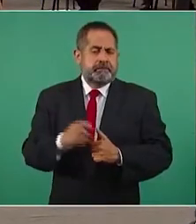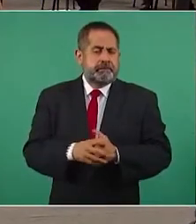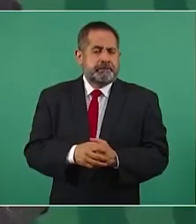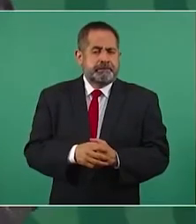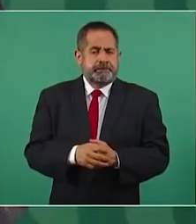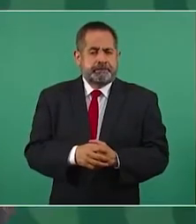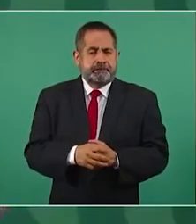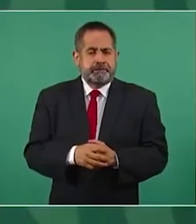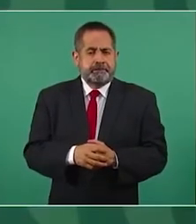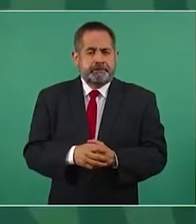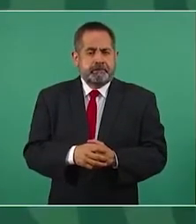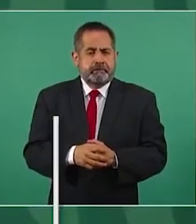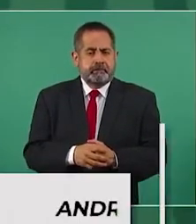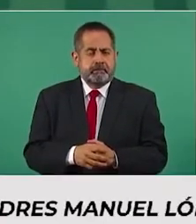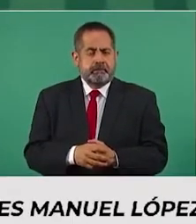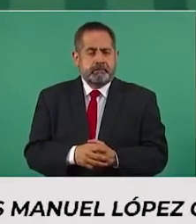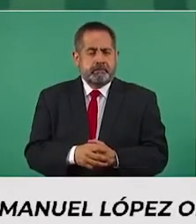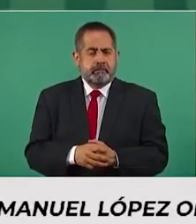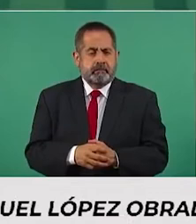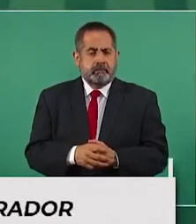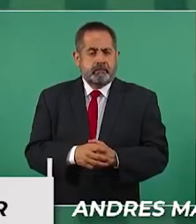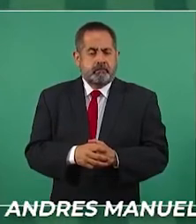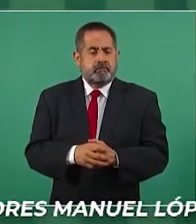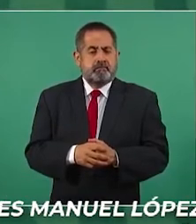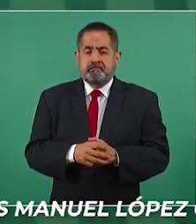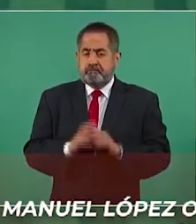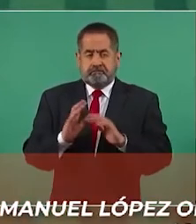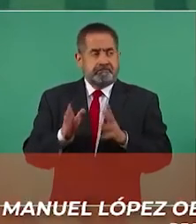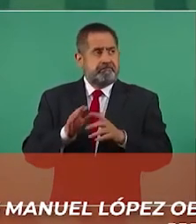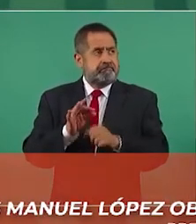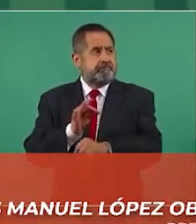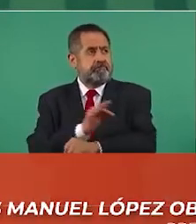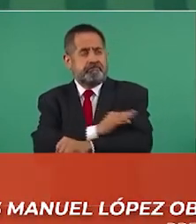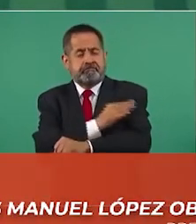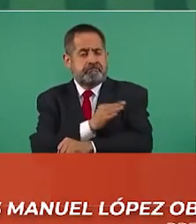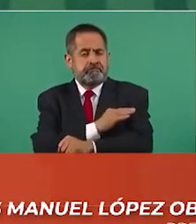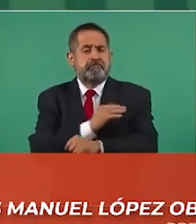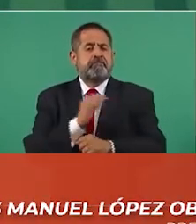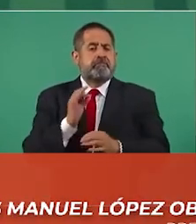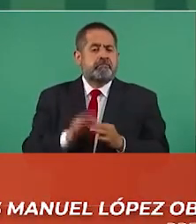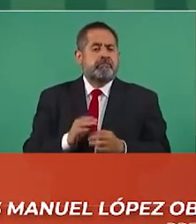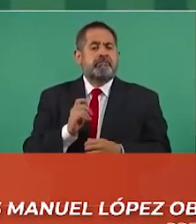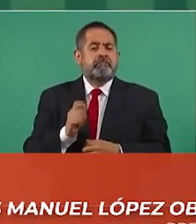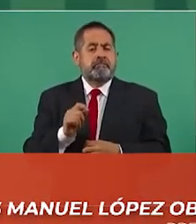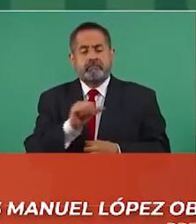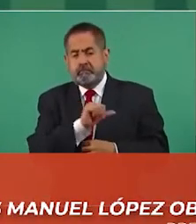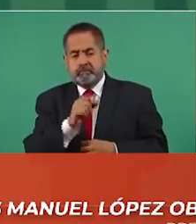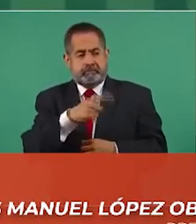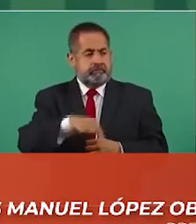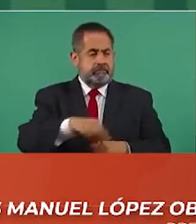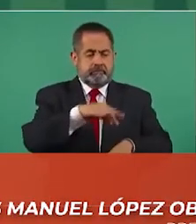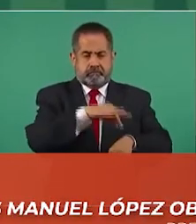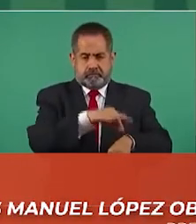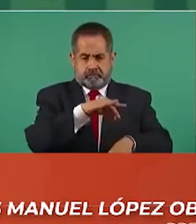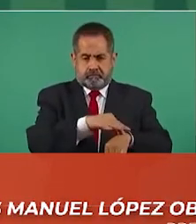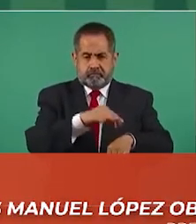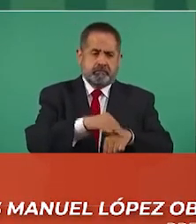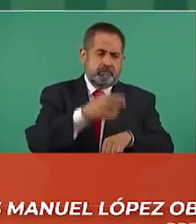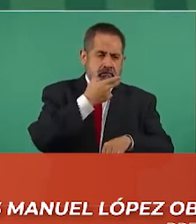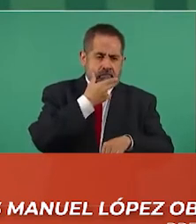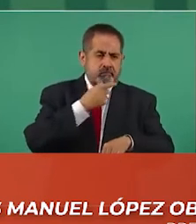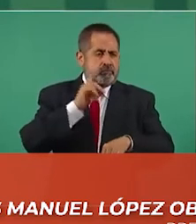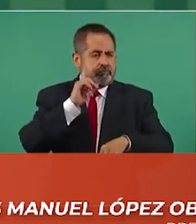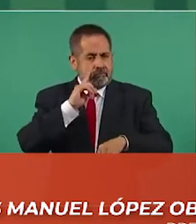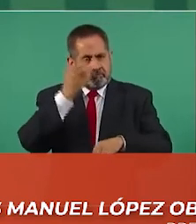Ya se vacunó al personal médico